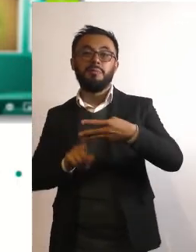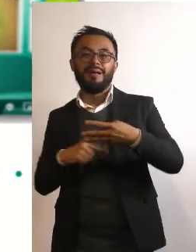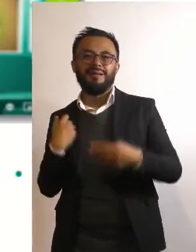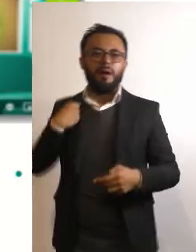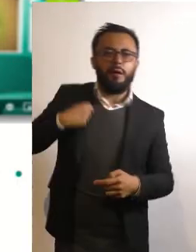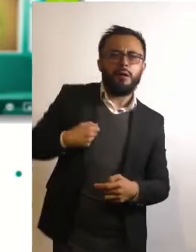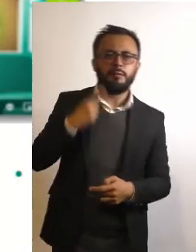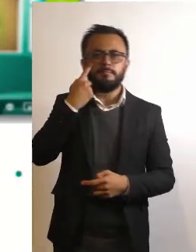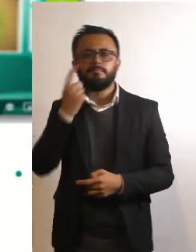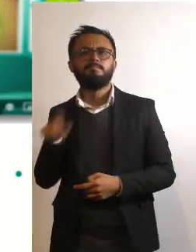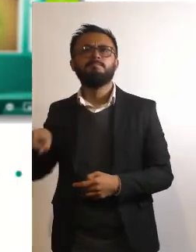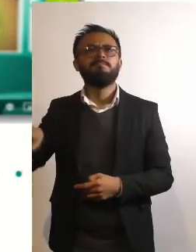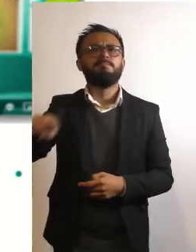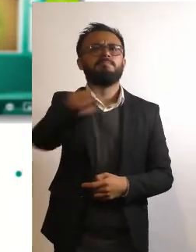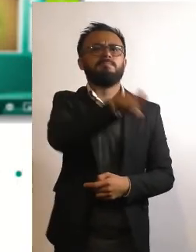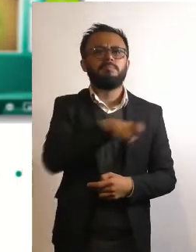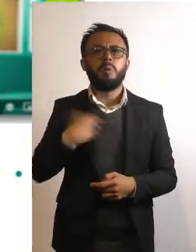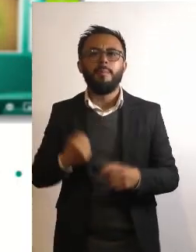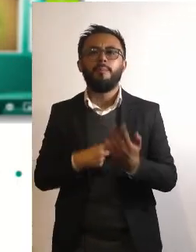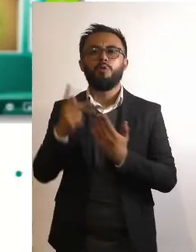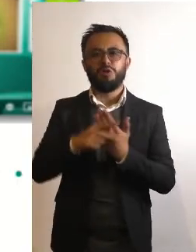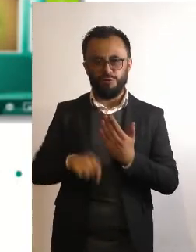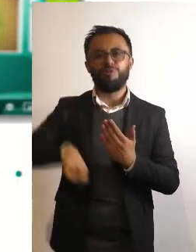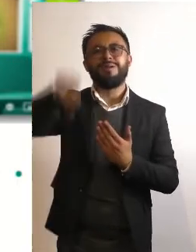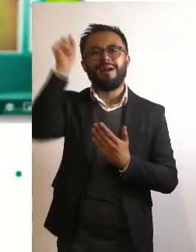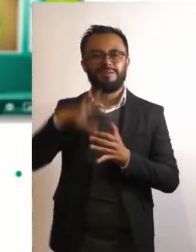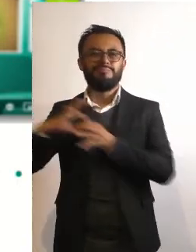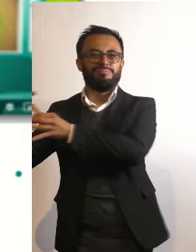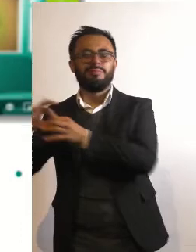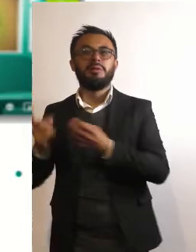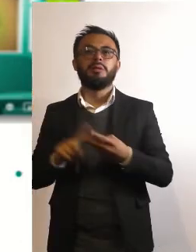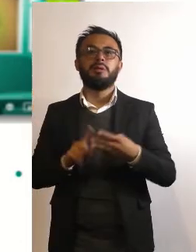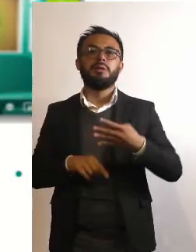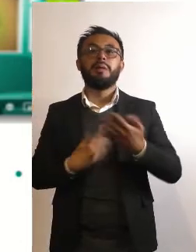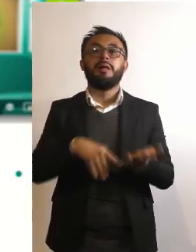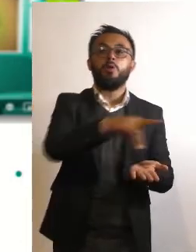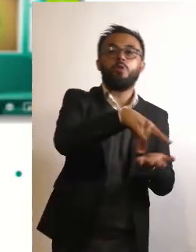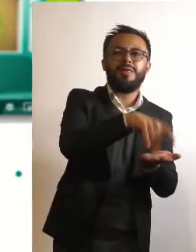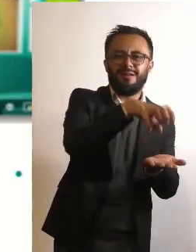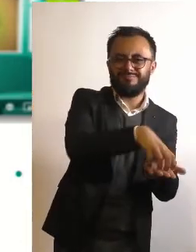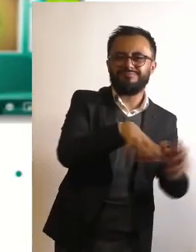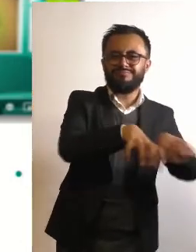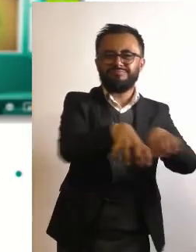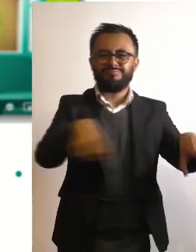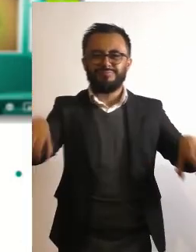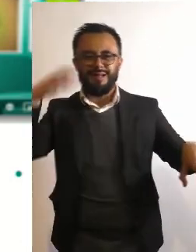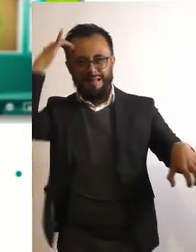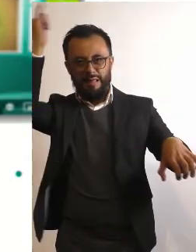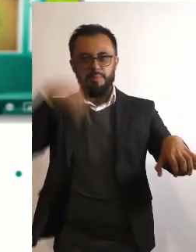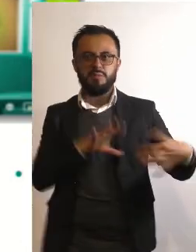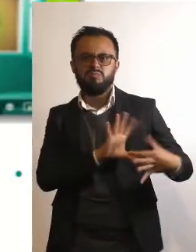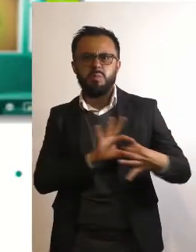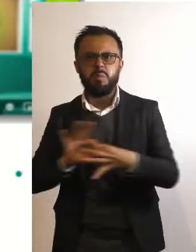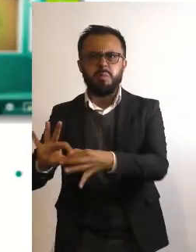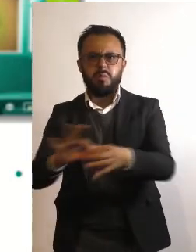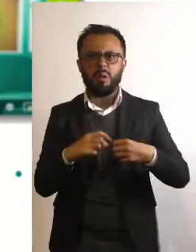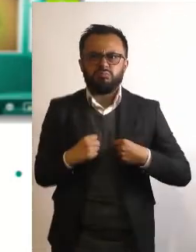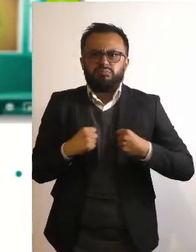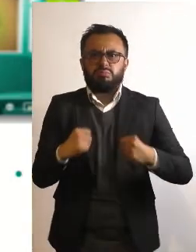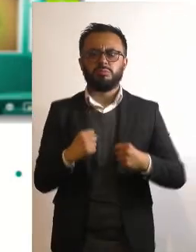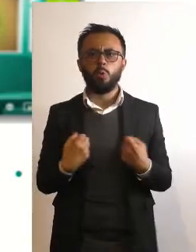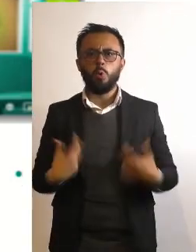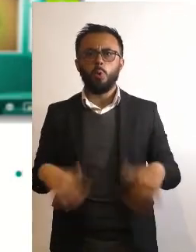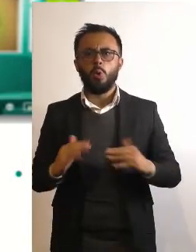Ministerio, con el COLAB. Se logró una mayor articulación con las unidades académicas y pues de ahí ese reconocimiento